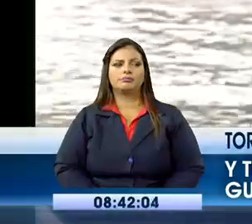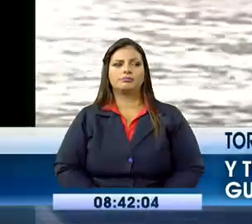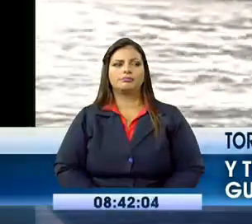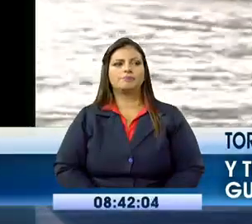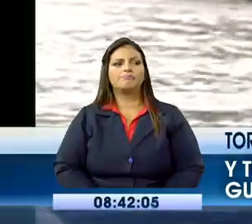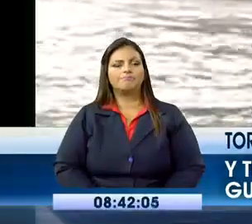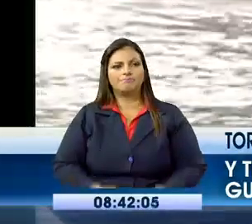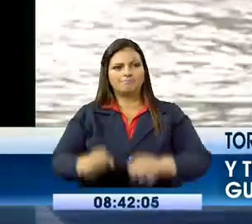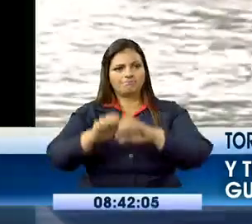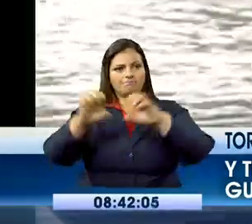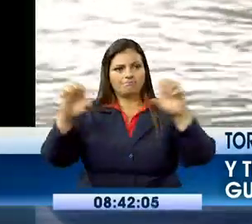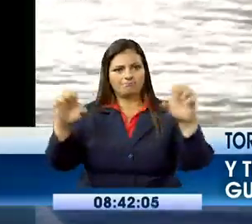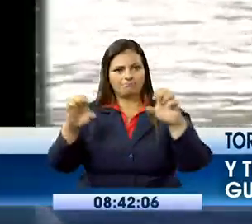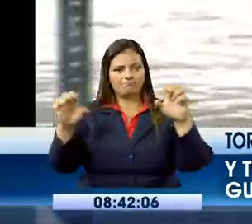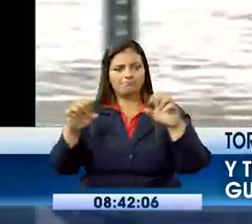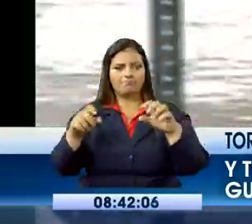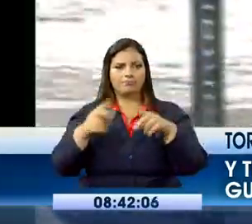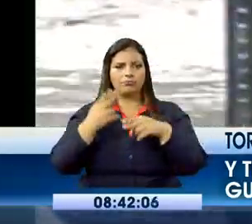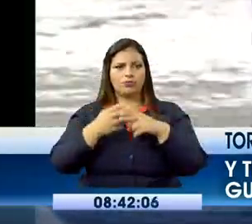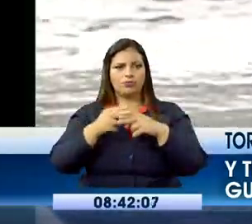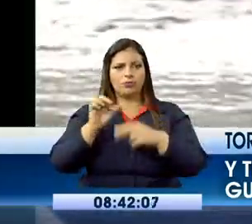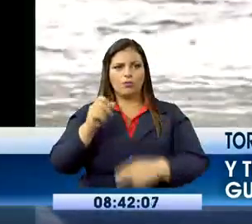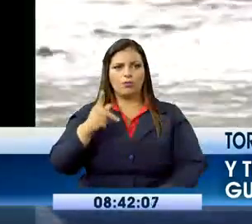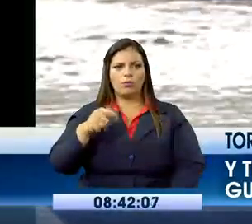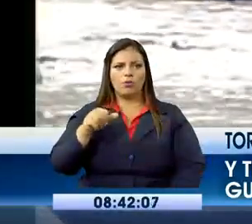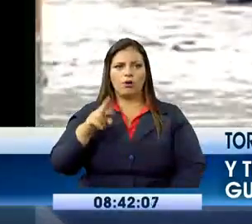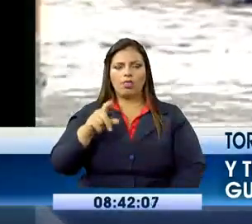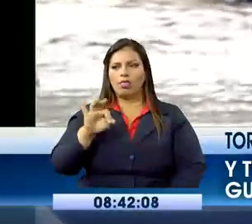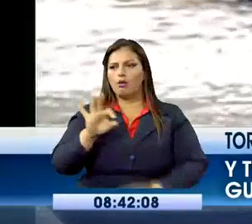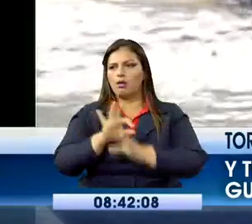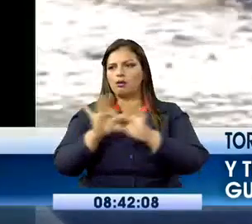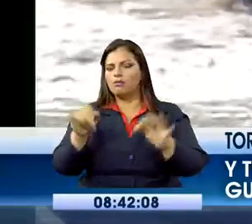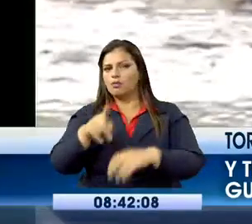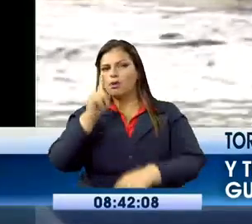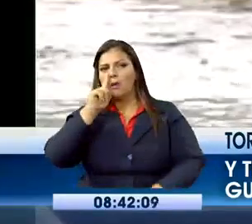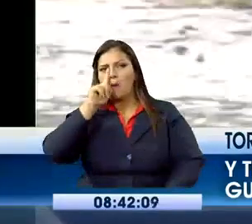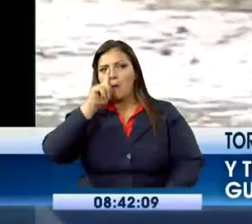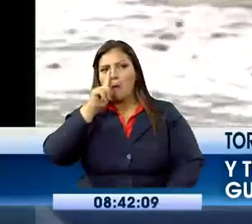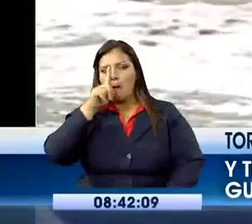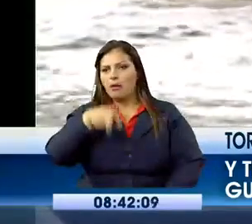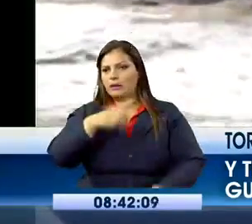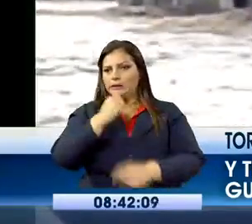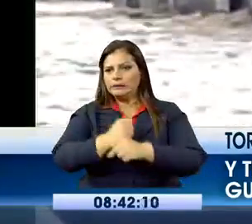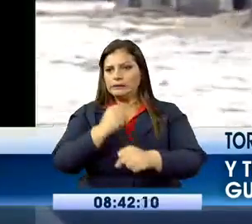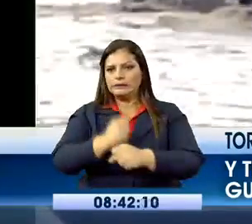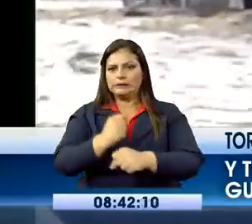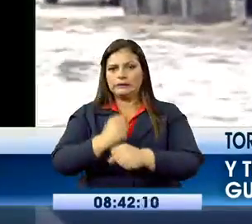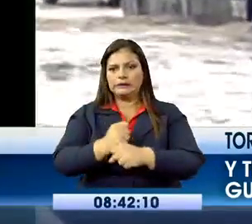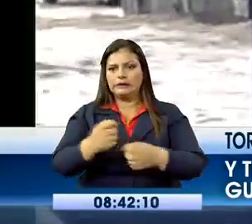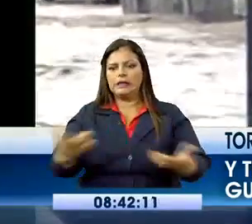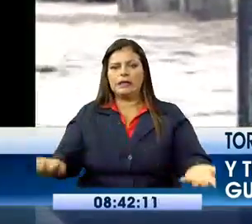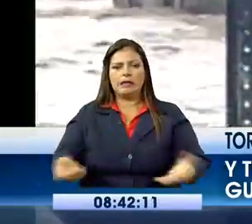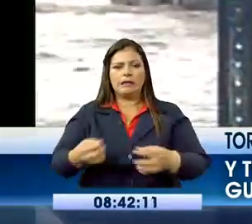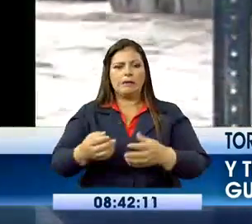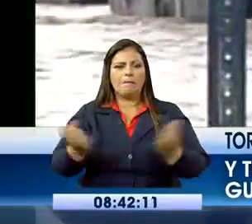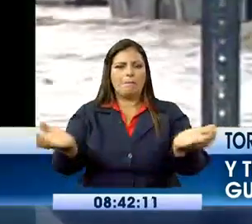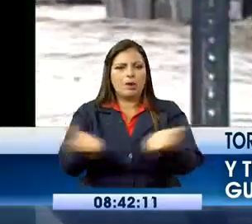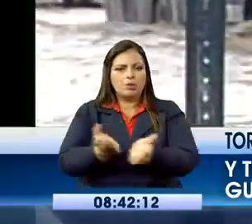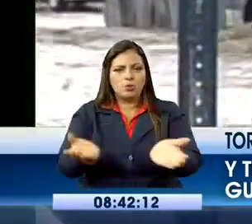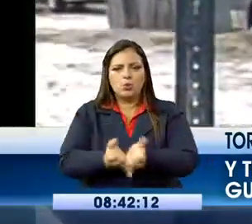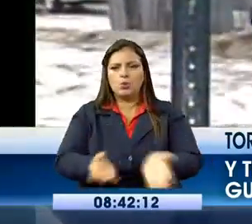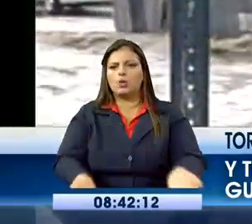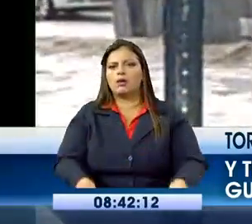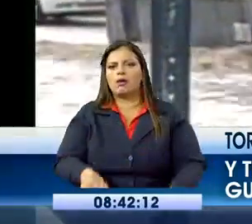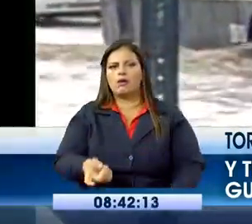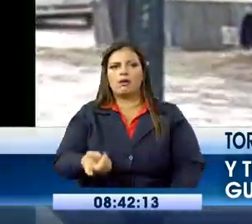personal de Puerto Limpio que está tratando de ayudar. Los sumideros están repletos de material pétreo. Dicen que no es